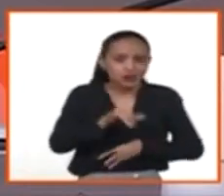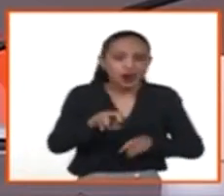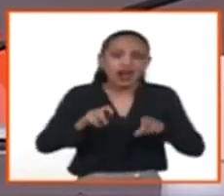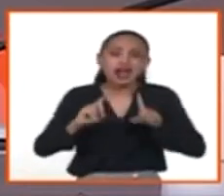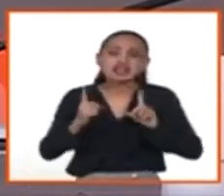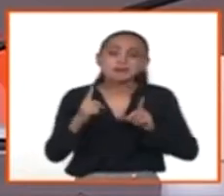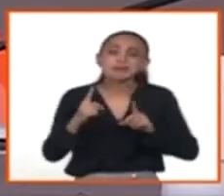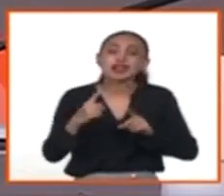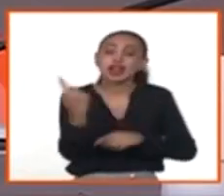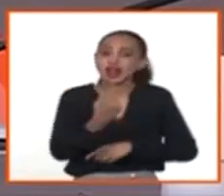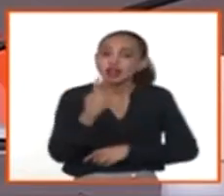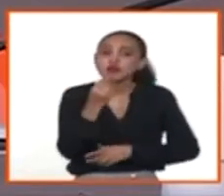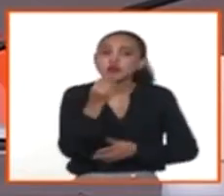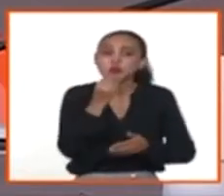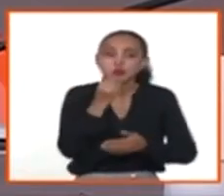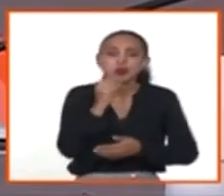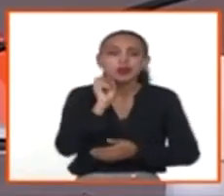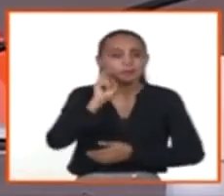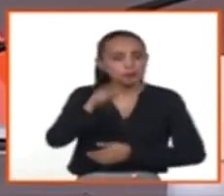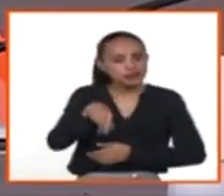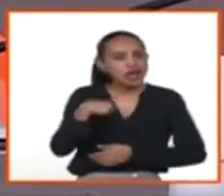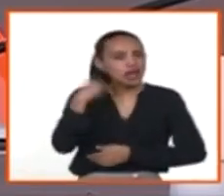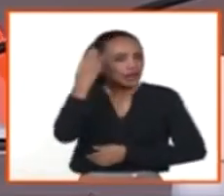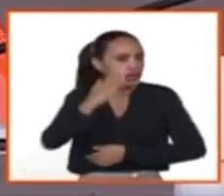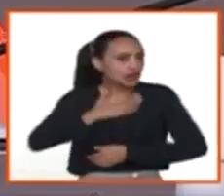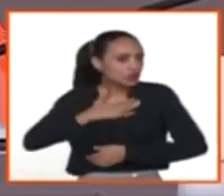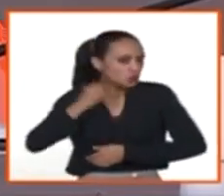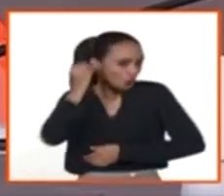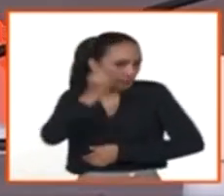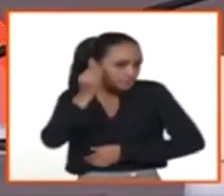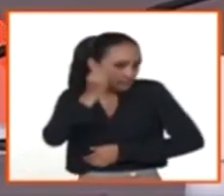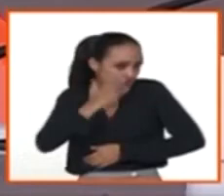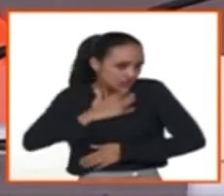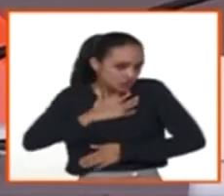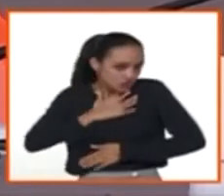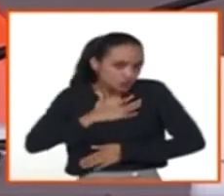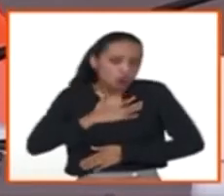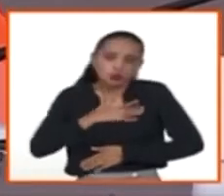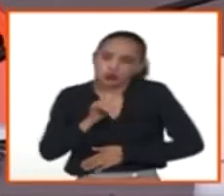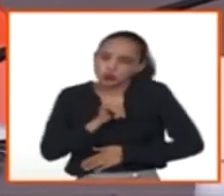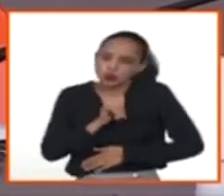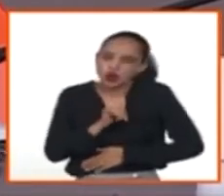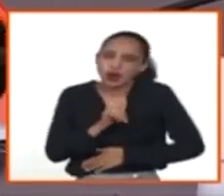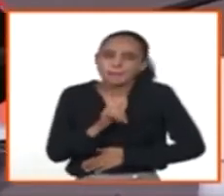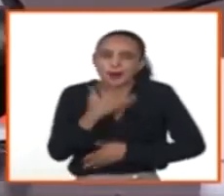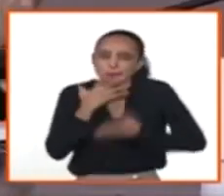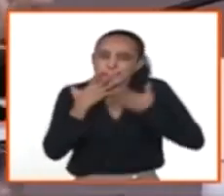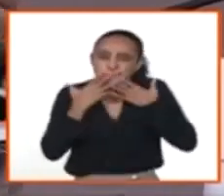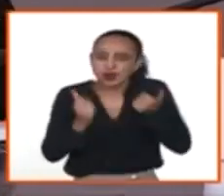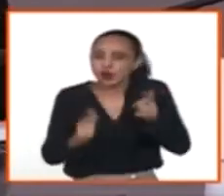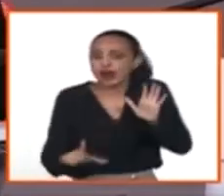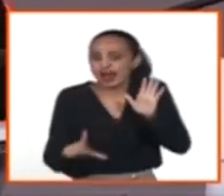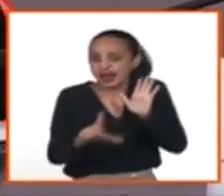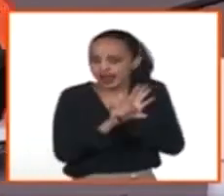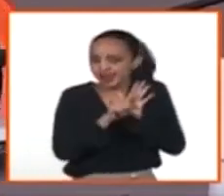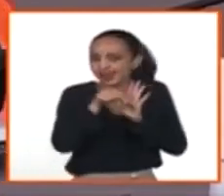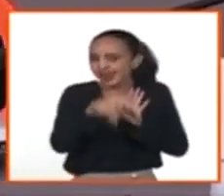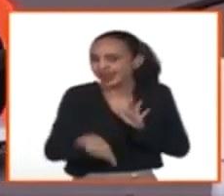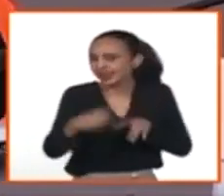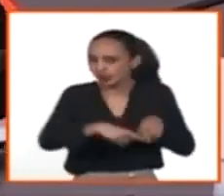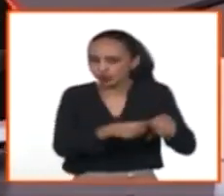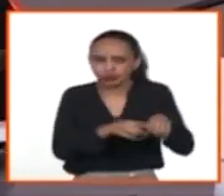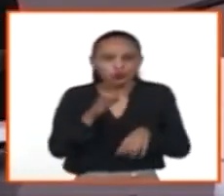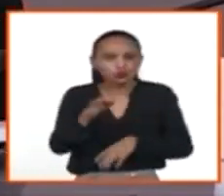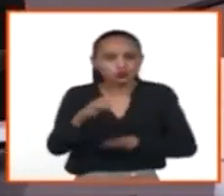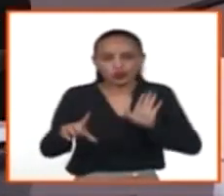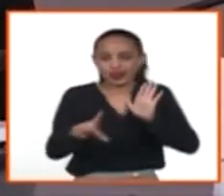colocarla allí y contribuir desde su pensamiento, desde su visión, a una mejor ley. a esta y a otras muchas que estará